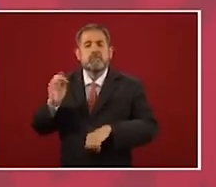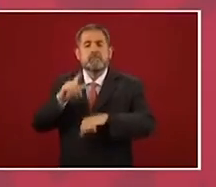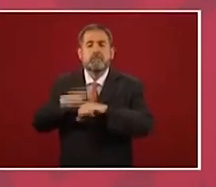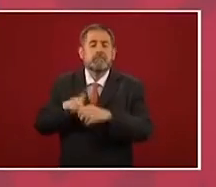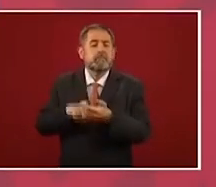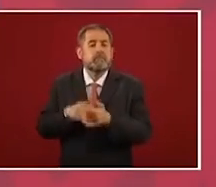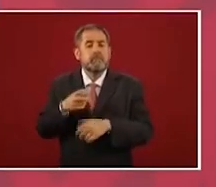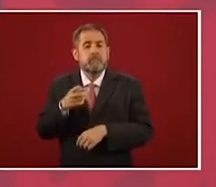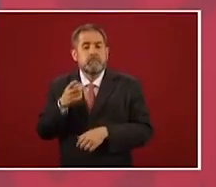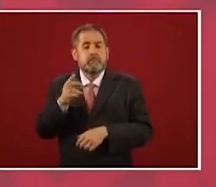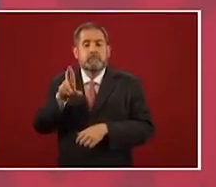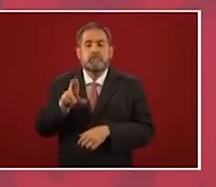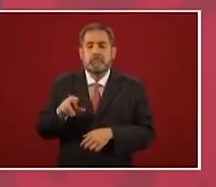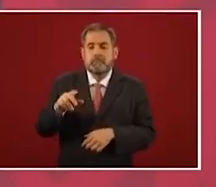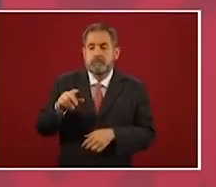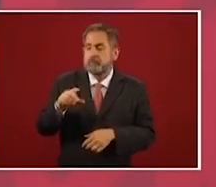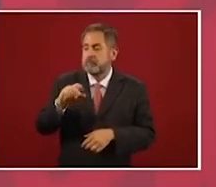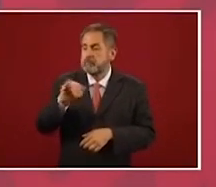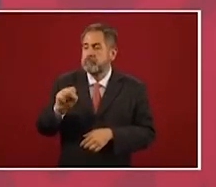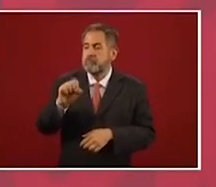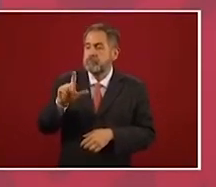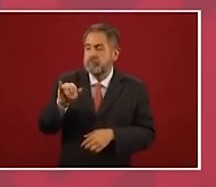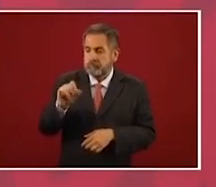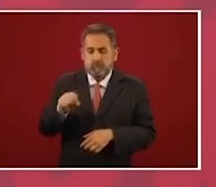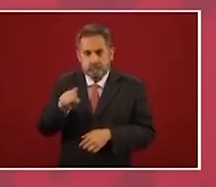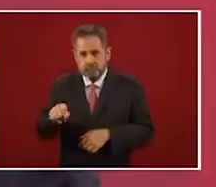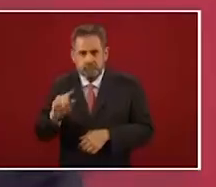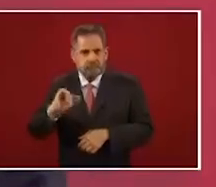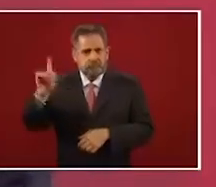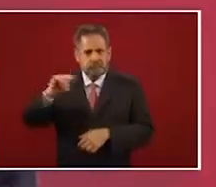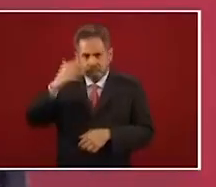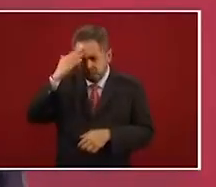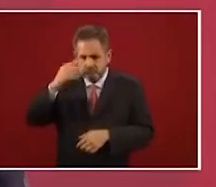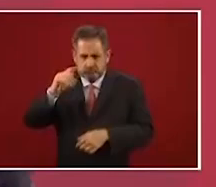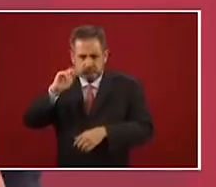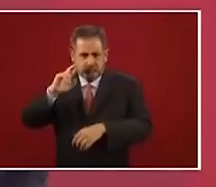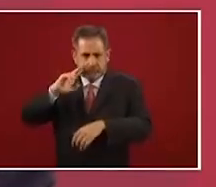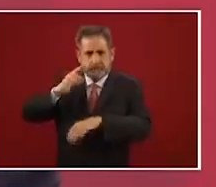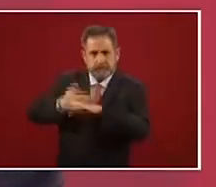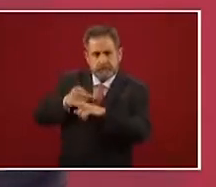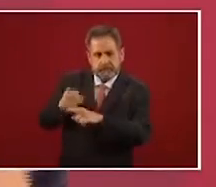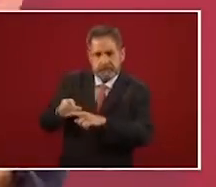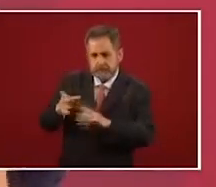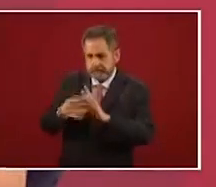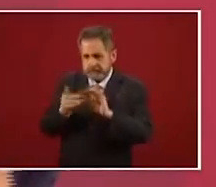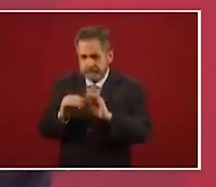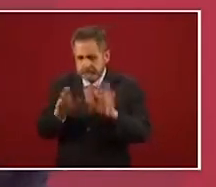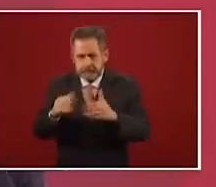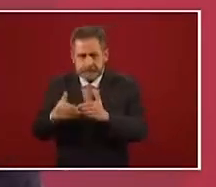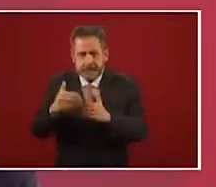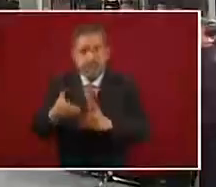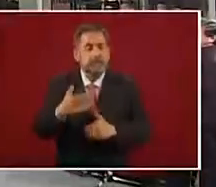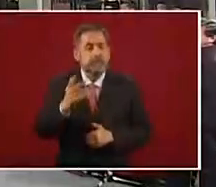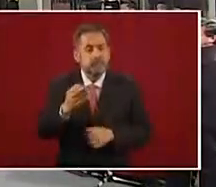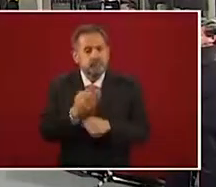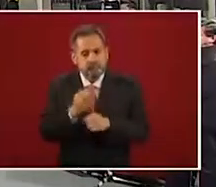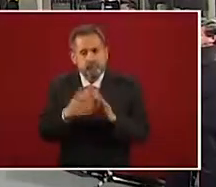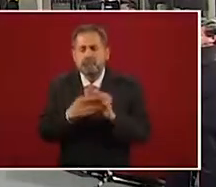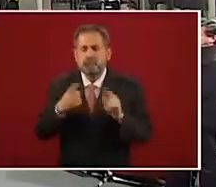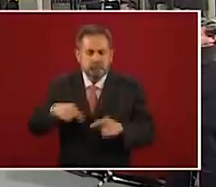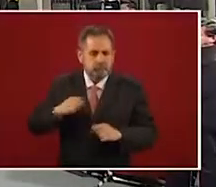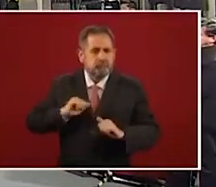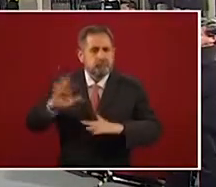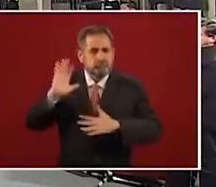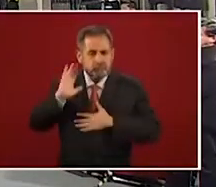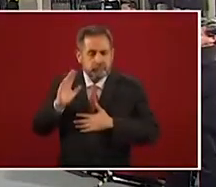doctor José Luis Alomía, director general de epidemiología, que es el funcionario técnico responsable. Entonces, esto para que quede claro en adelante. Y nos hemos comprometido